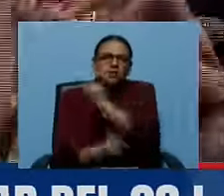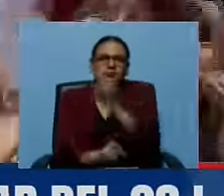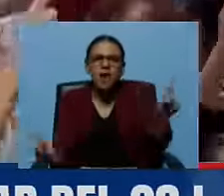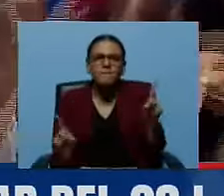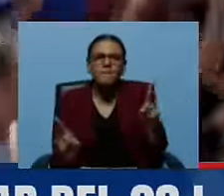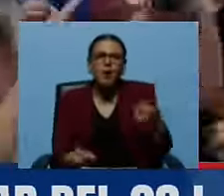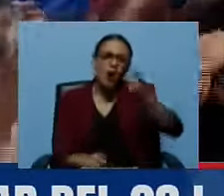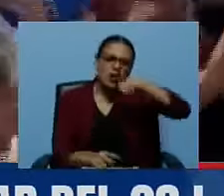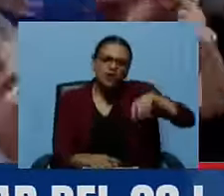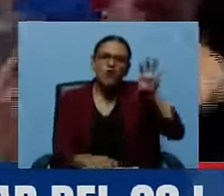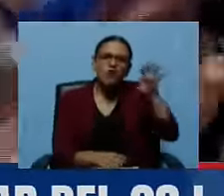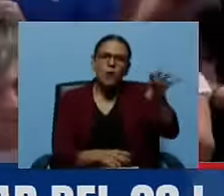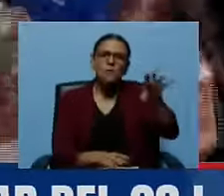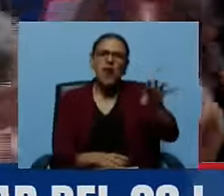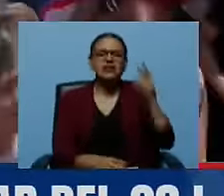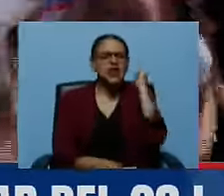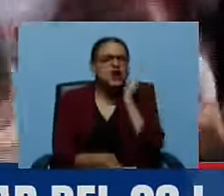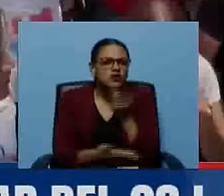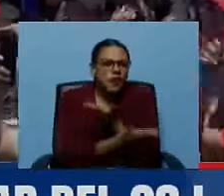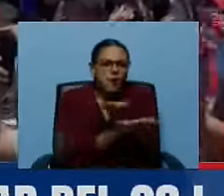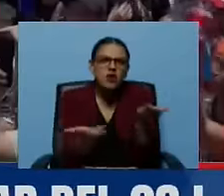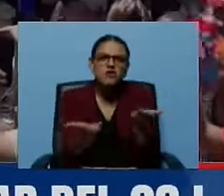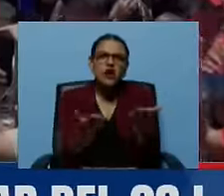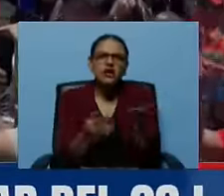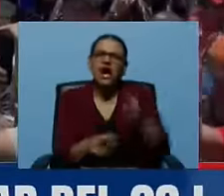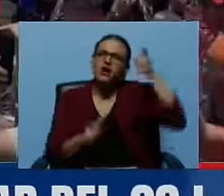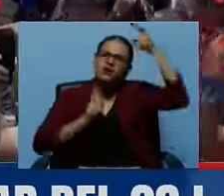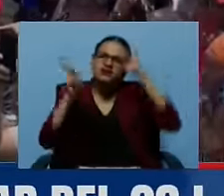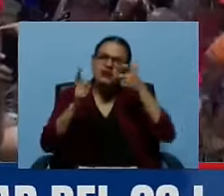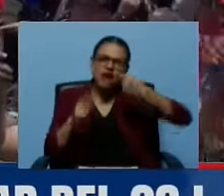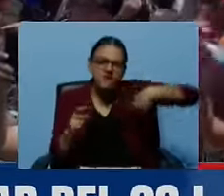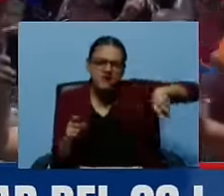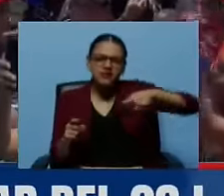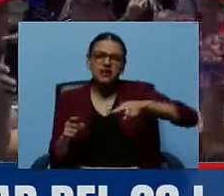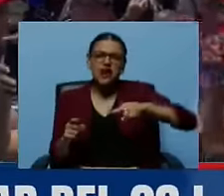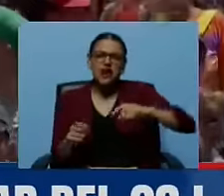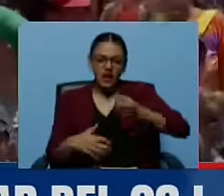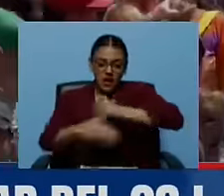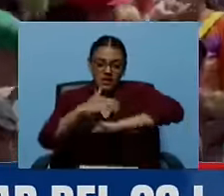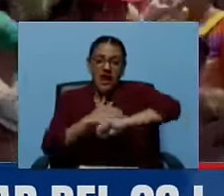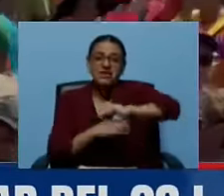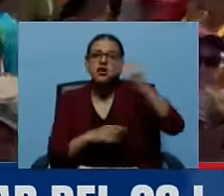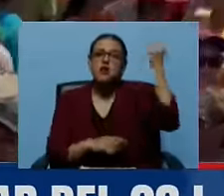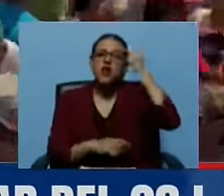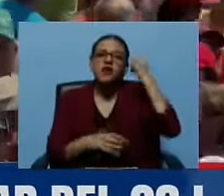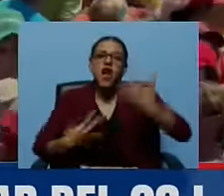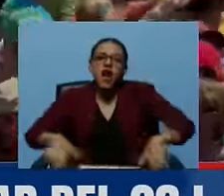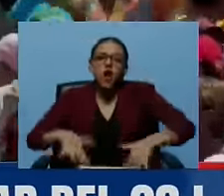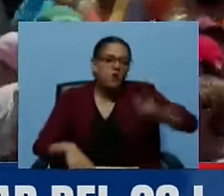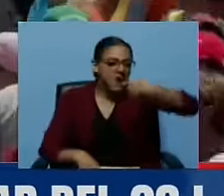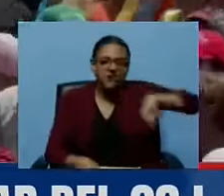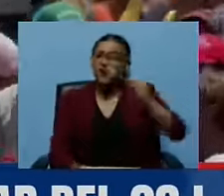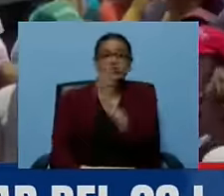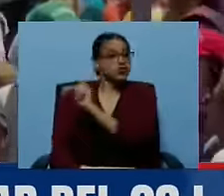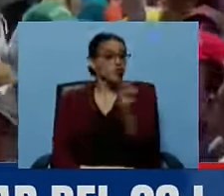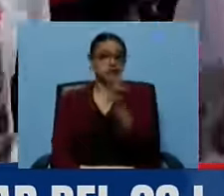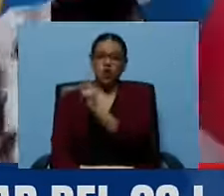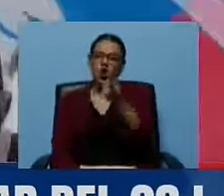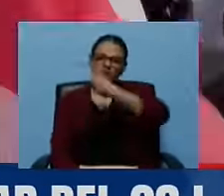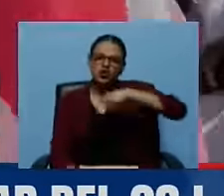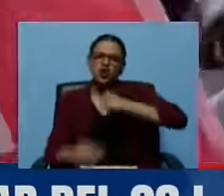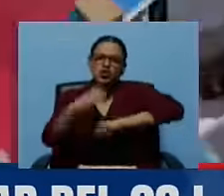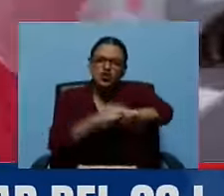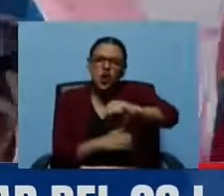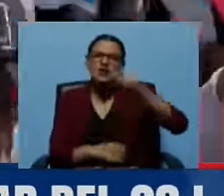los patriotas, los bolivarianos, los chavistas, nacimos el día de los cobardes, no. Nacimos